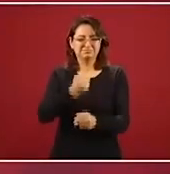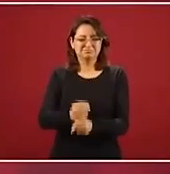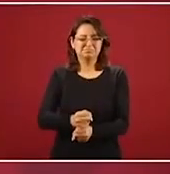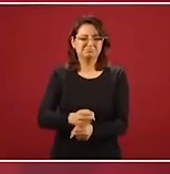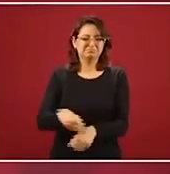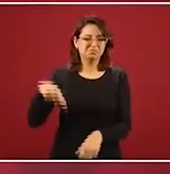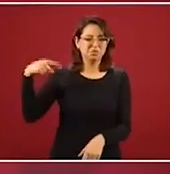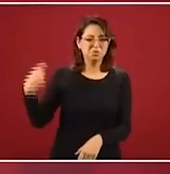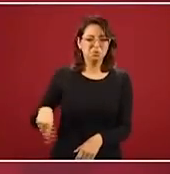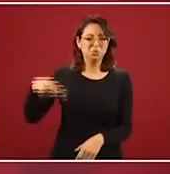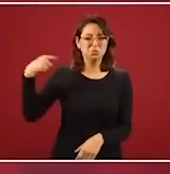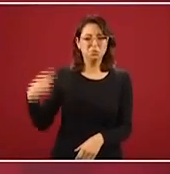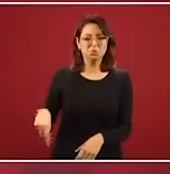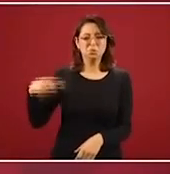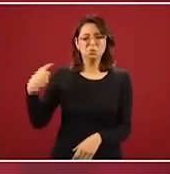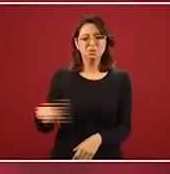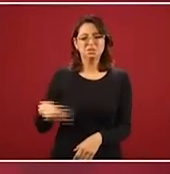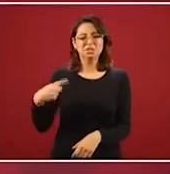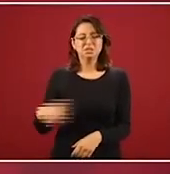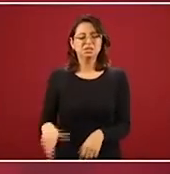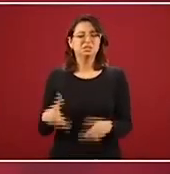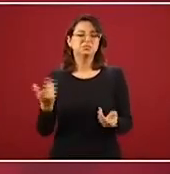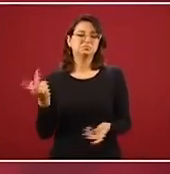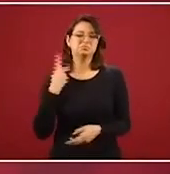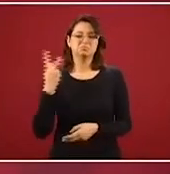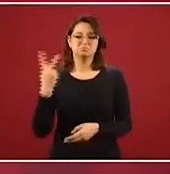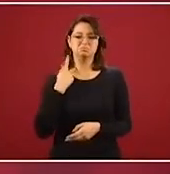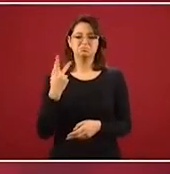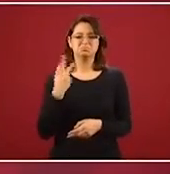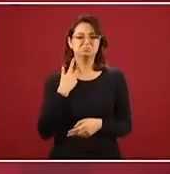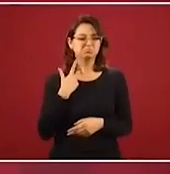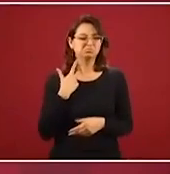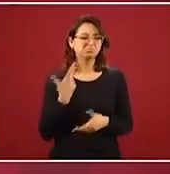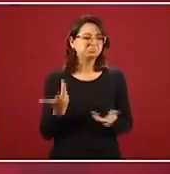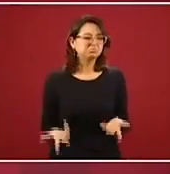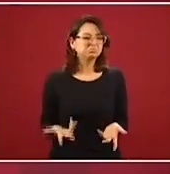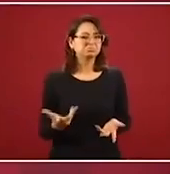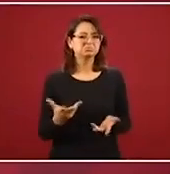de una política individualista,